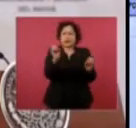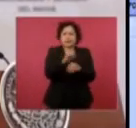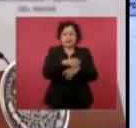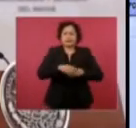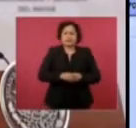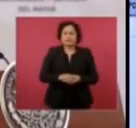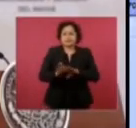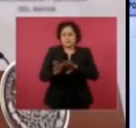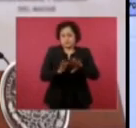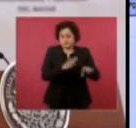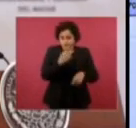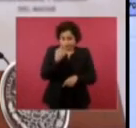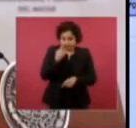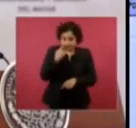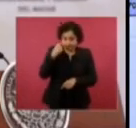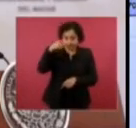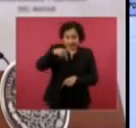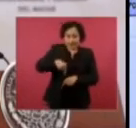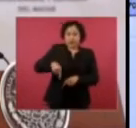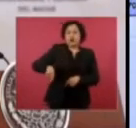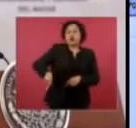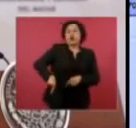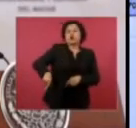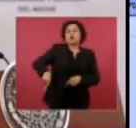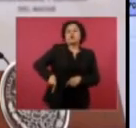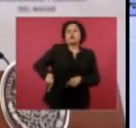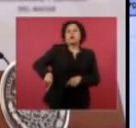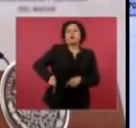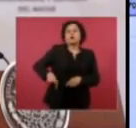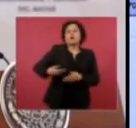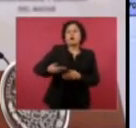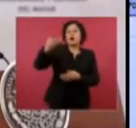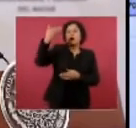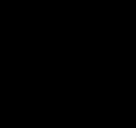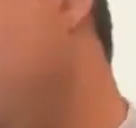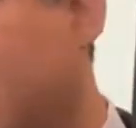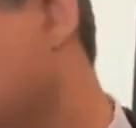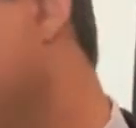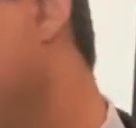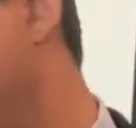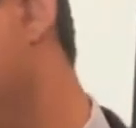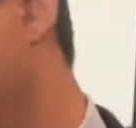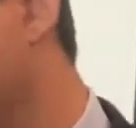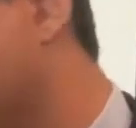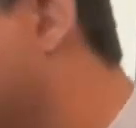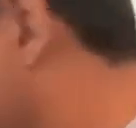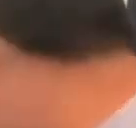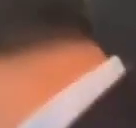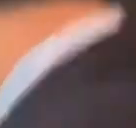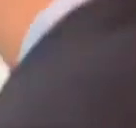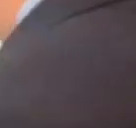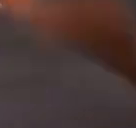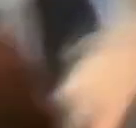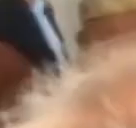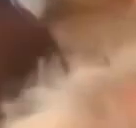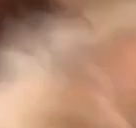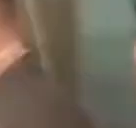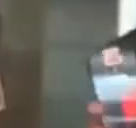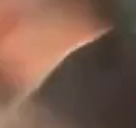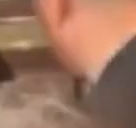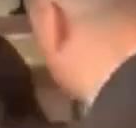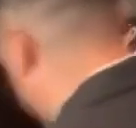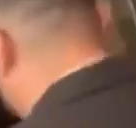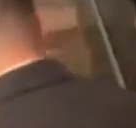Barcelona España huyendo en estos momentos y ya para terminar vor pues vamos a ver repasada que le dio sinué el